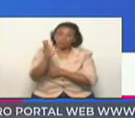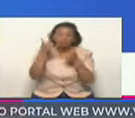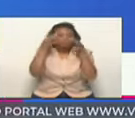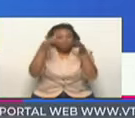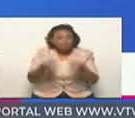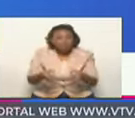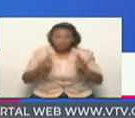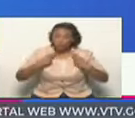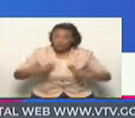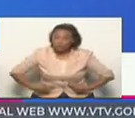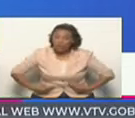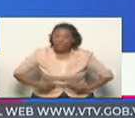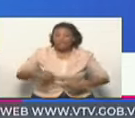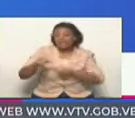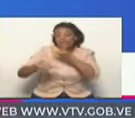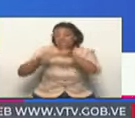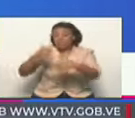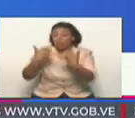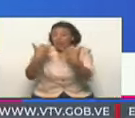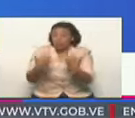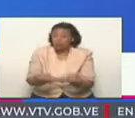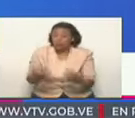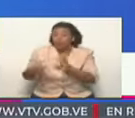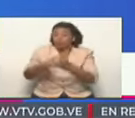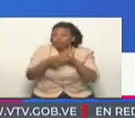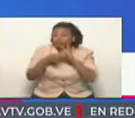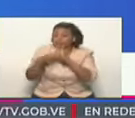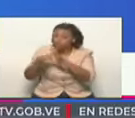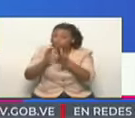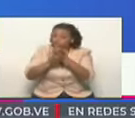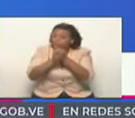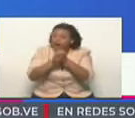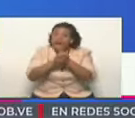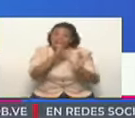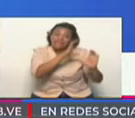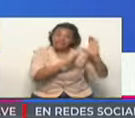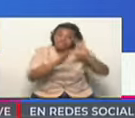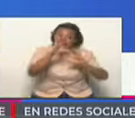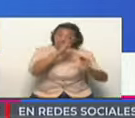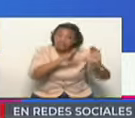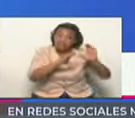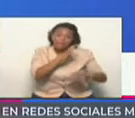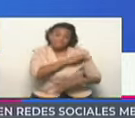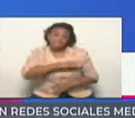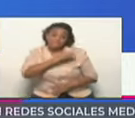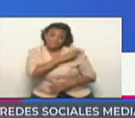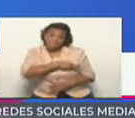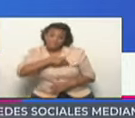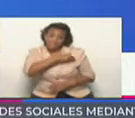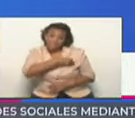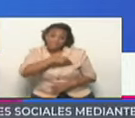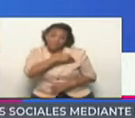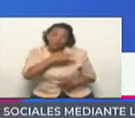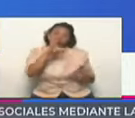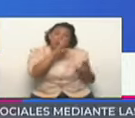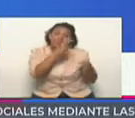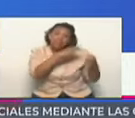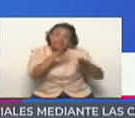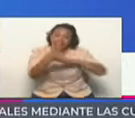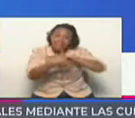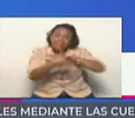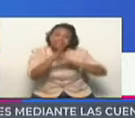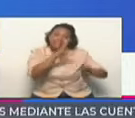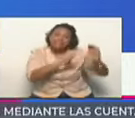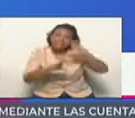eminentemente humano de este siglo y que van de la mano. La ciencia, la gran misión, ciencia y